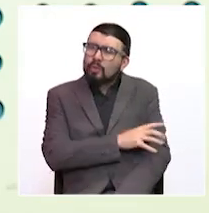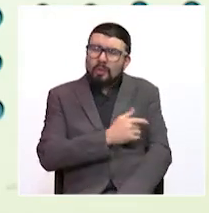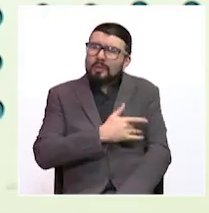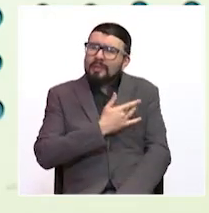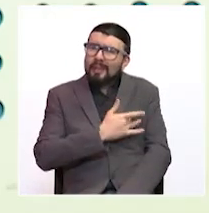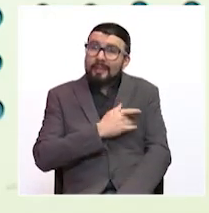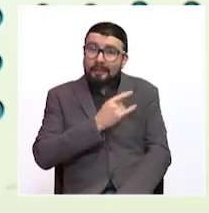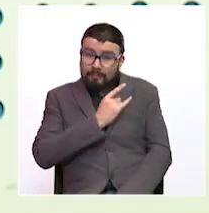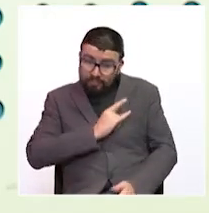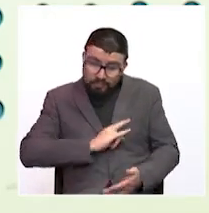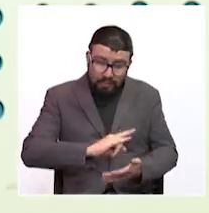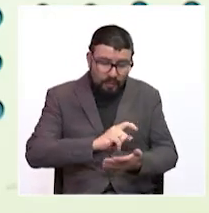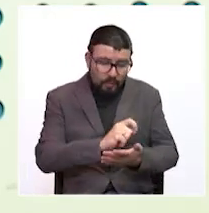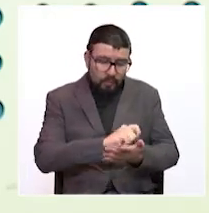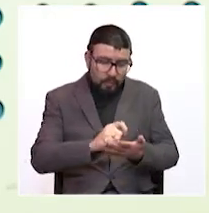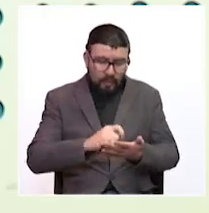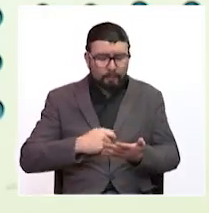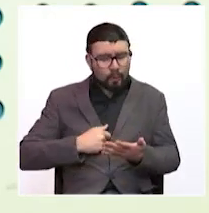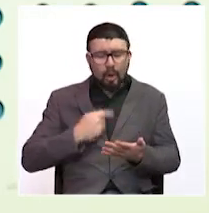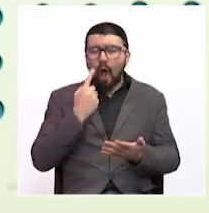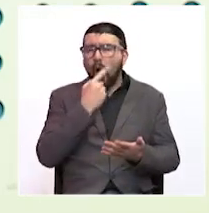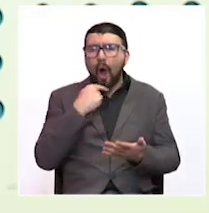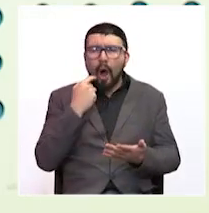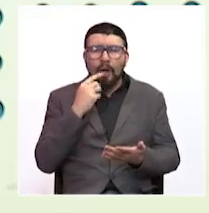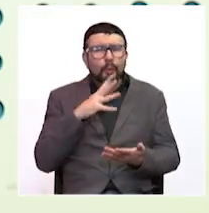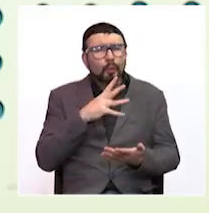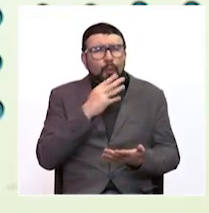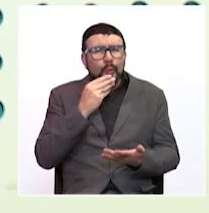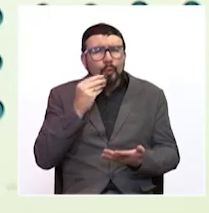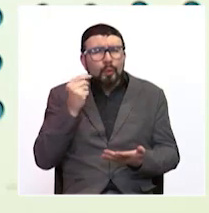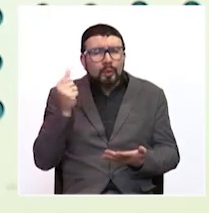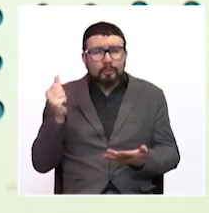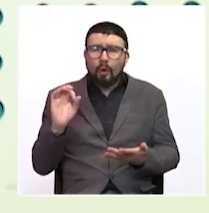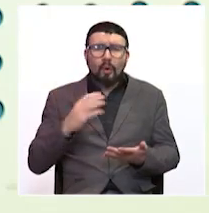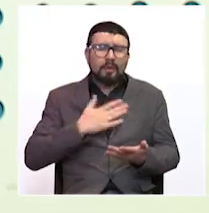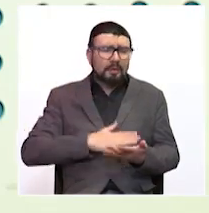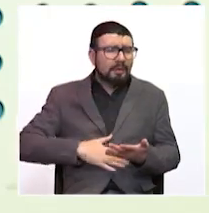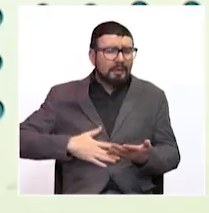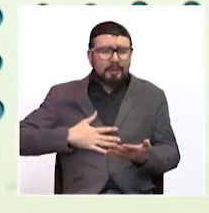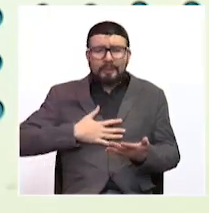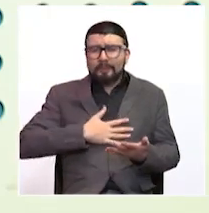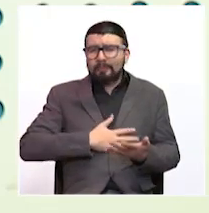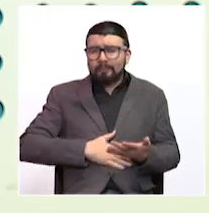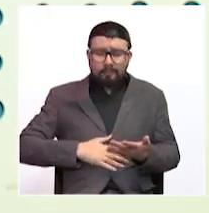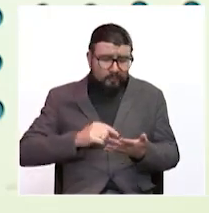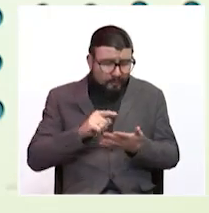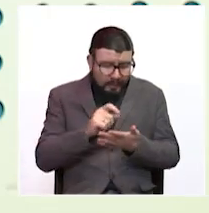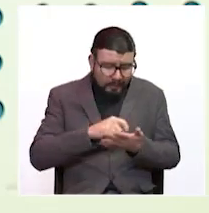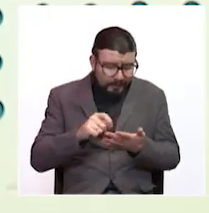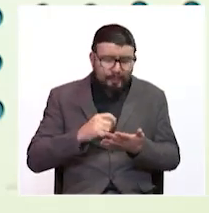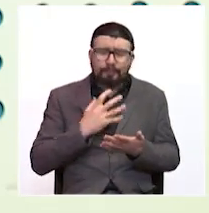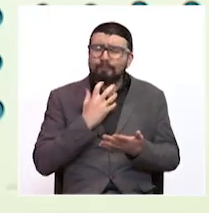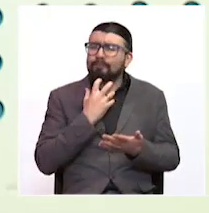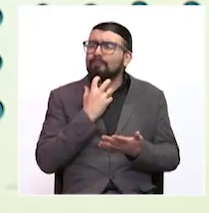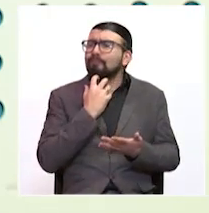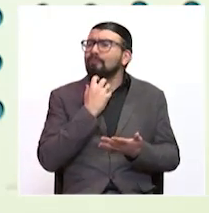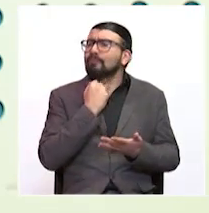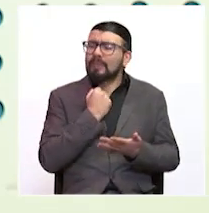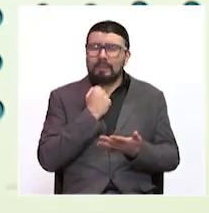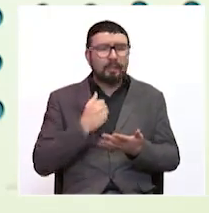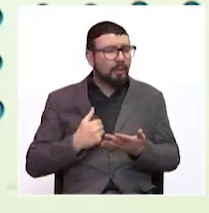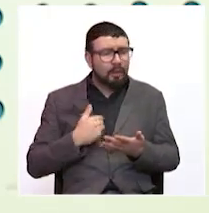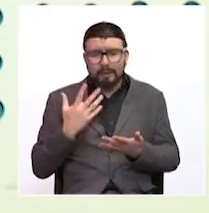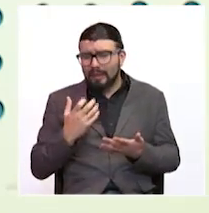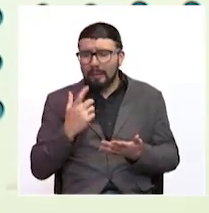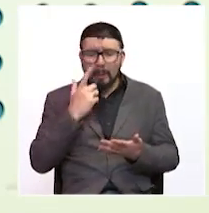cuerpo siento en la boca seca siento un vacío en el estómago un taco un nudo en la garganta deseos